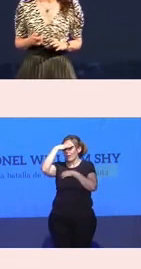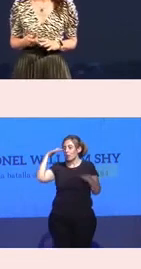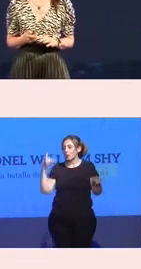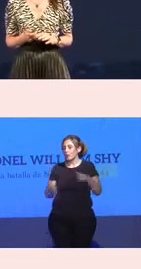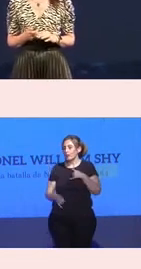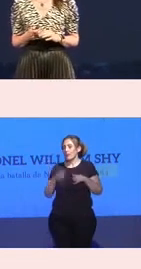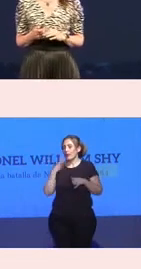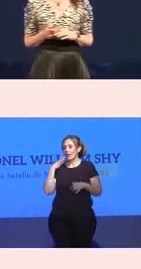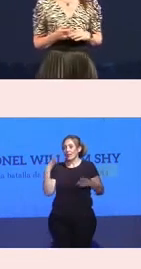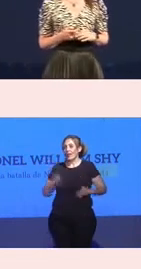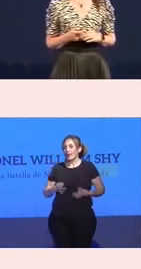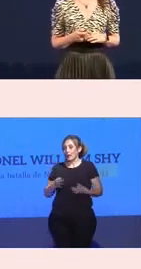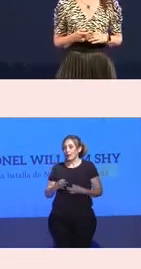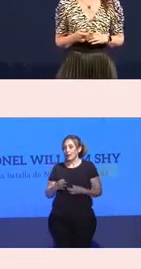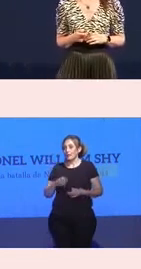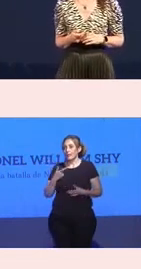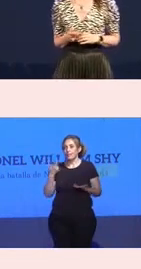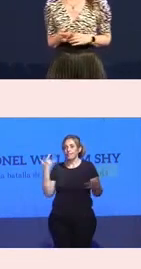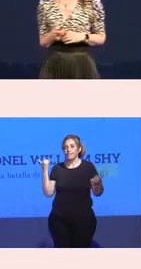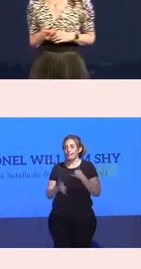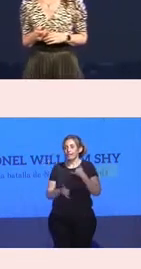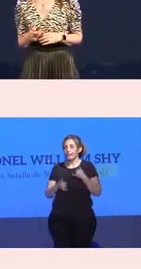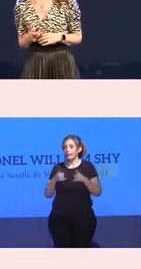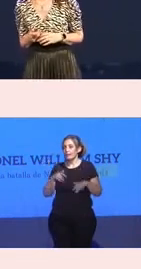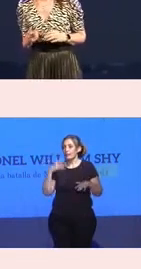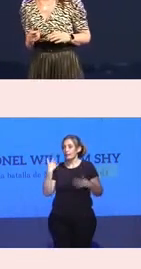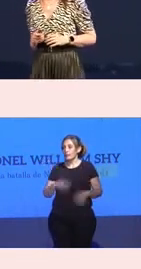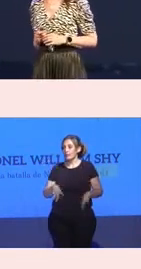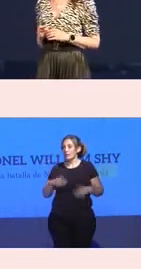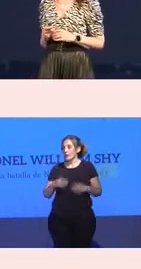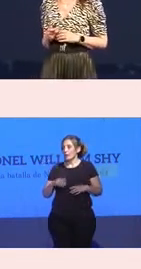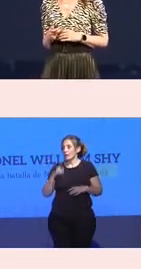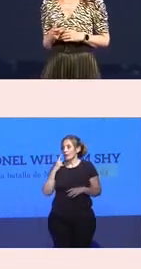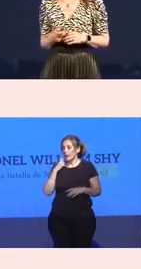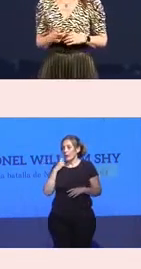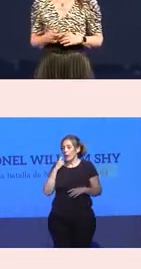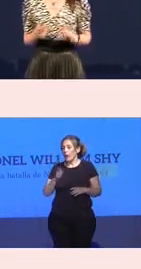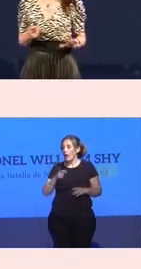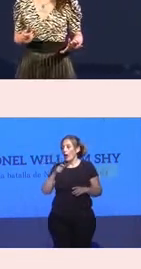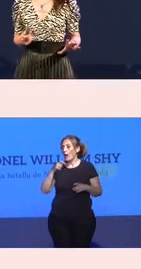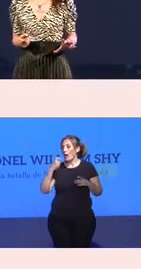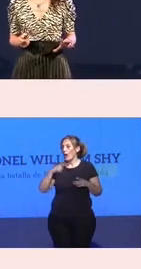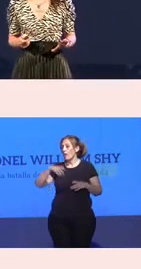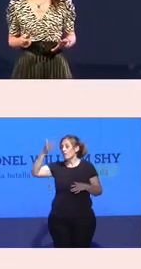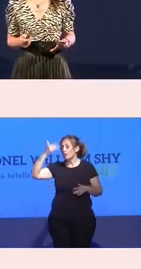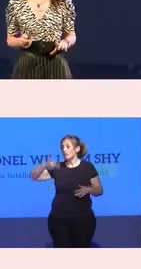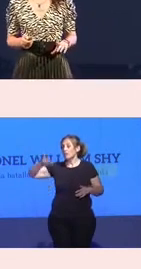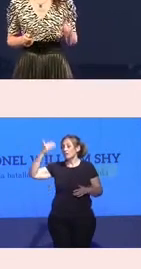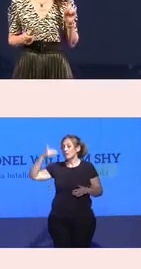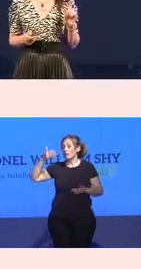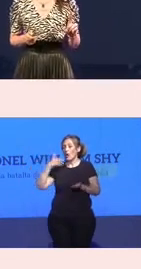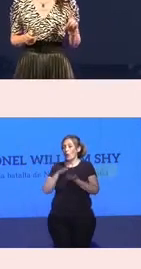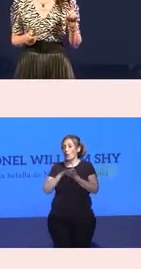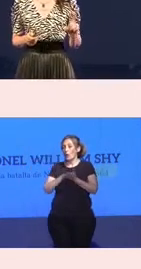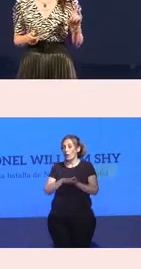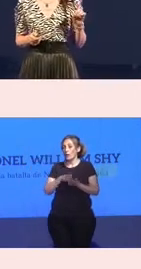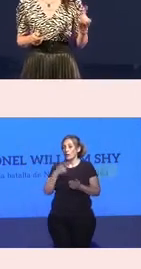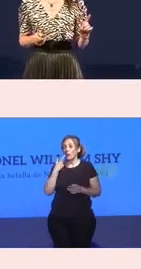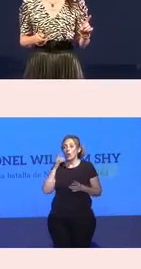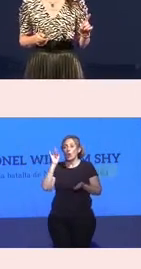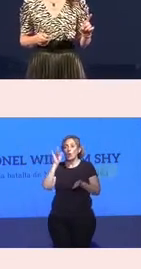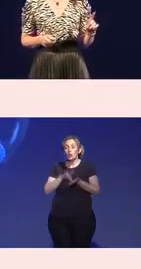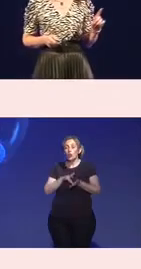sí realmente lo fue cientos de años a la hora de datar la muerte pero también lo es que determinar el